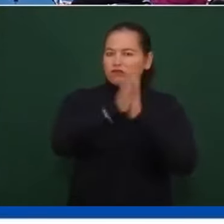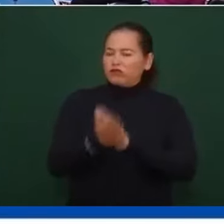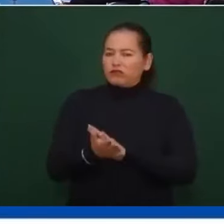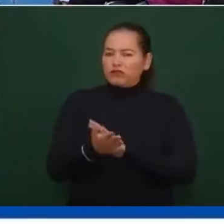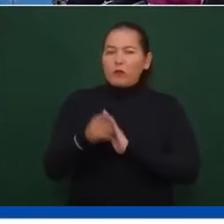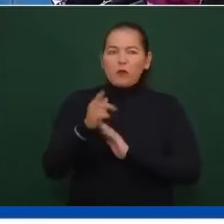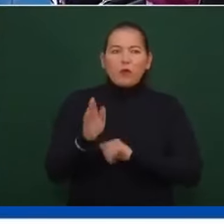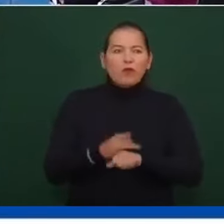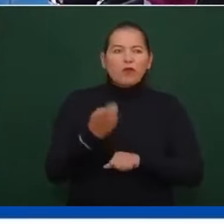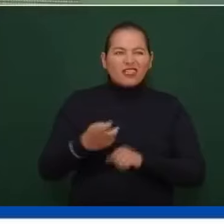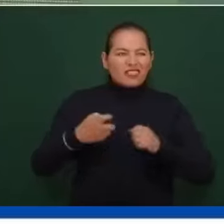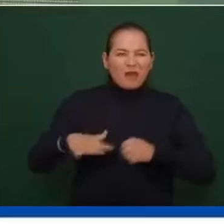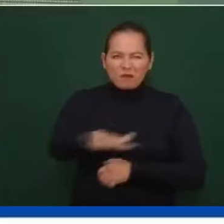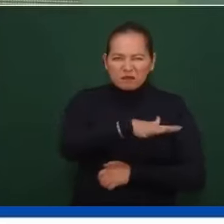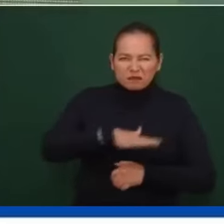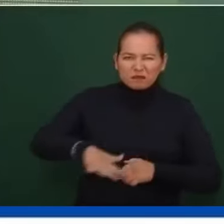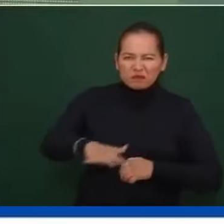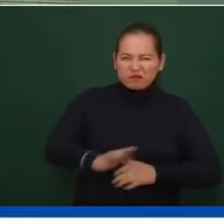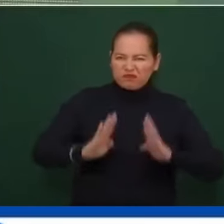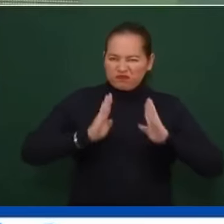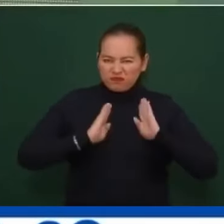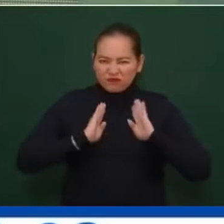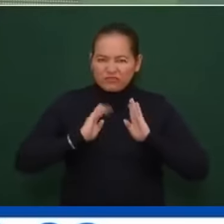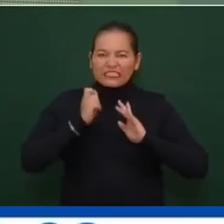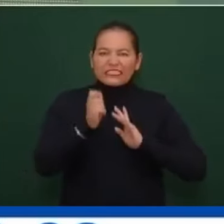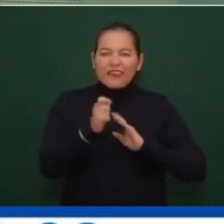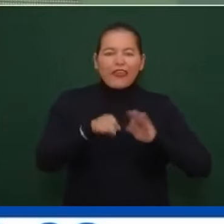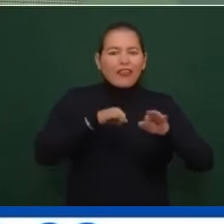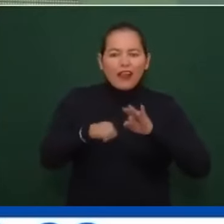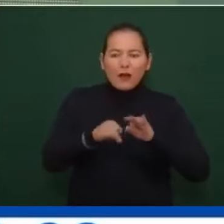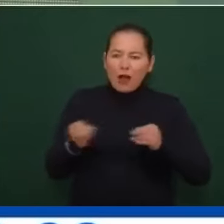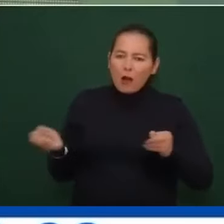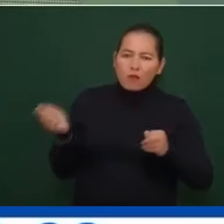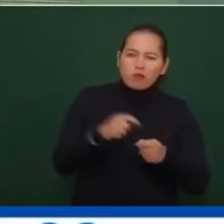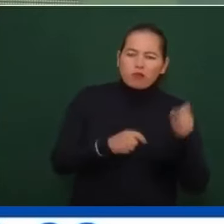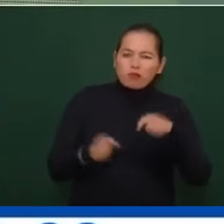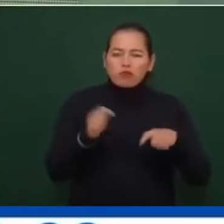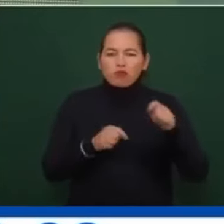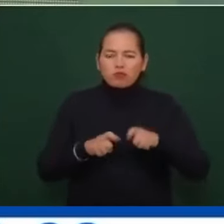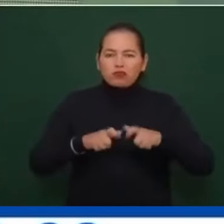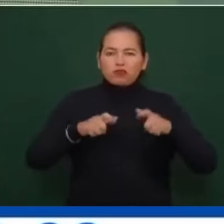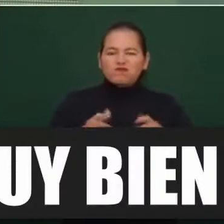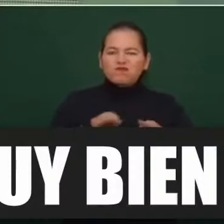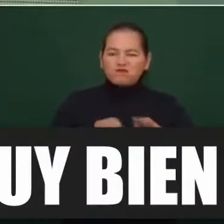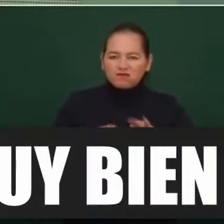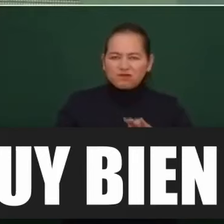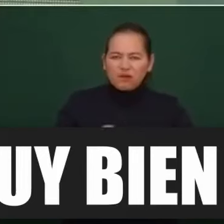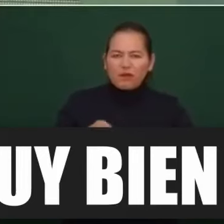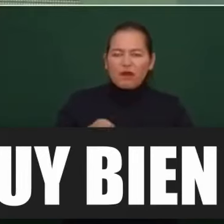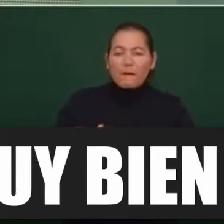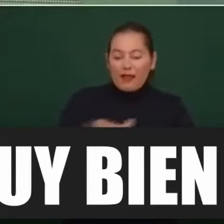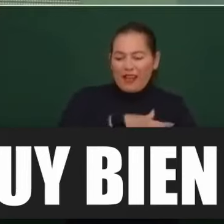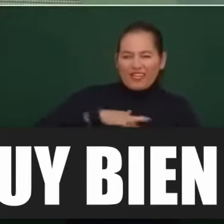ha significado mucho empleo, mucho beneficio para Oriental, para